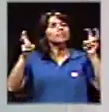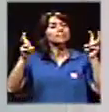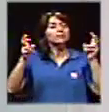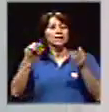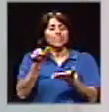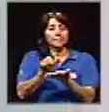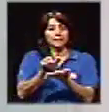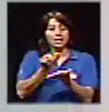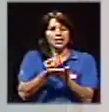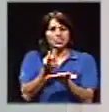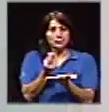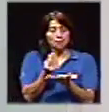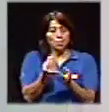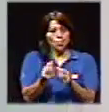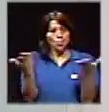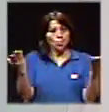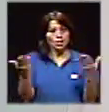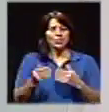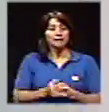particular